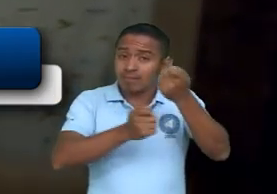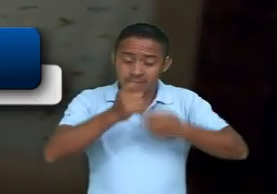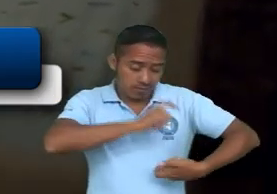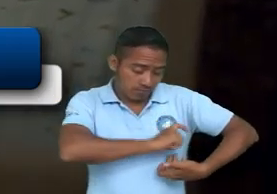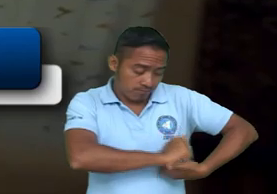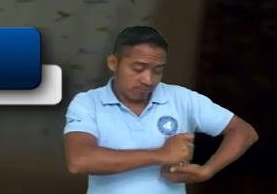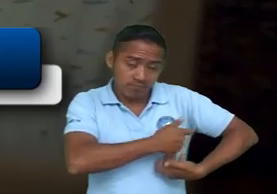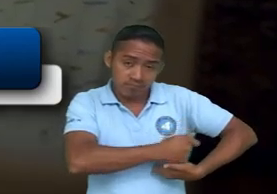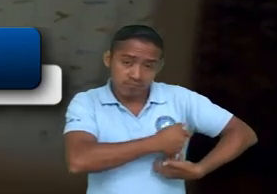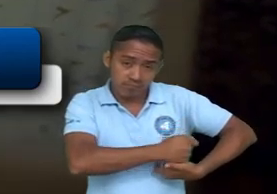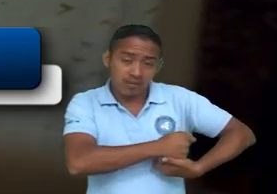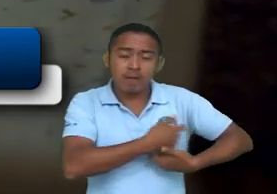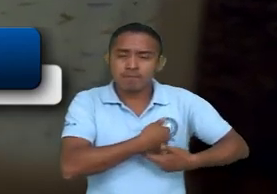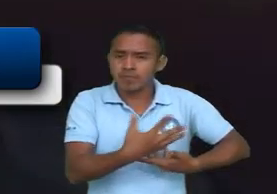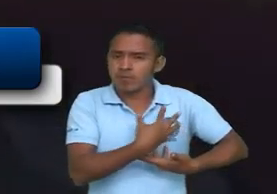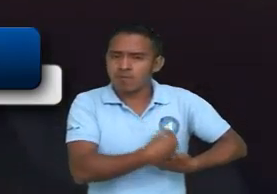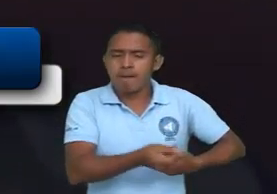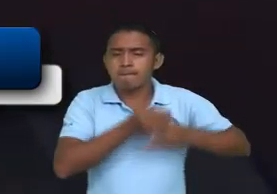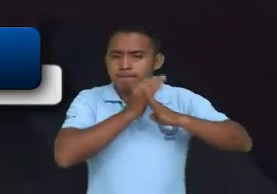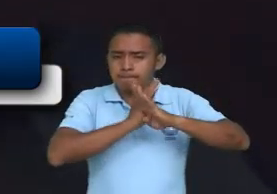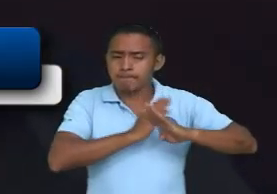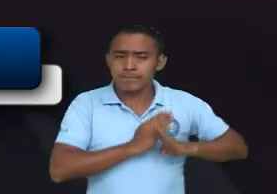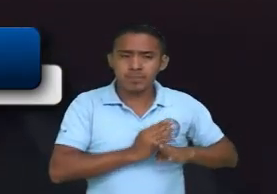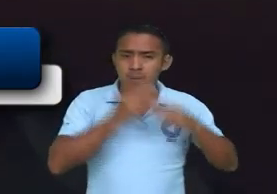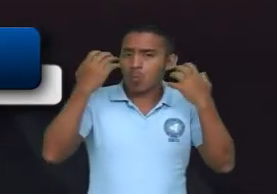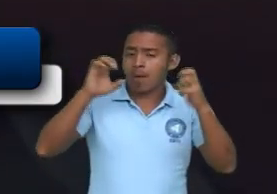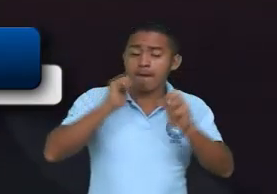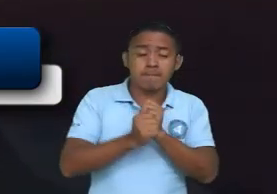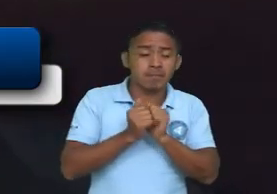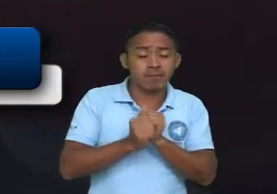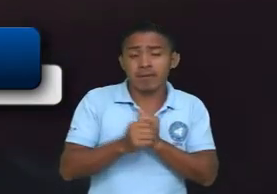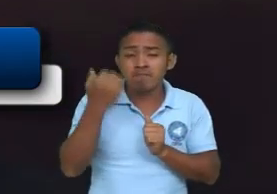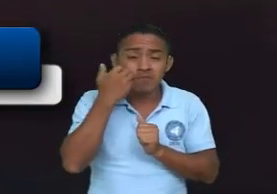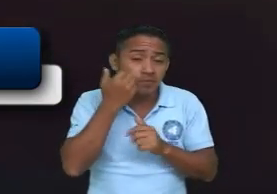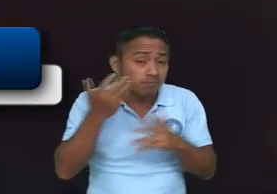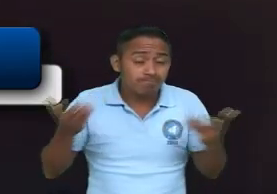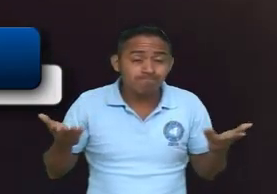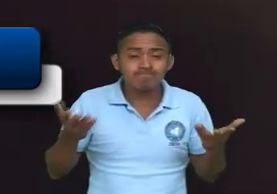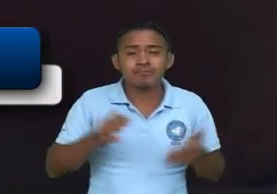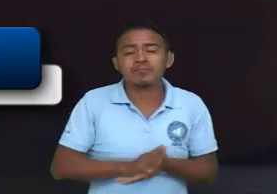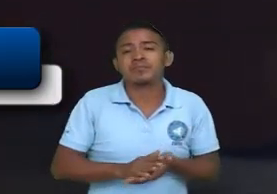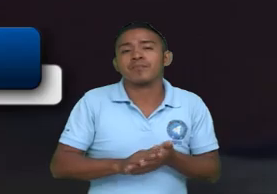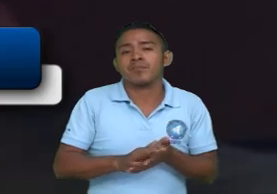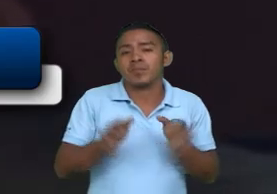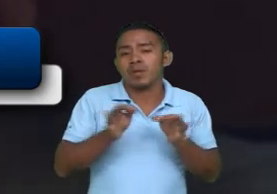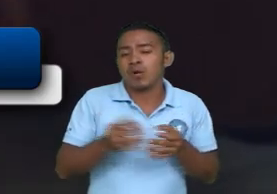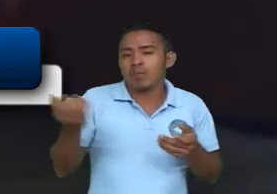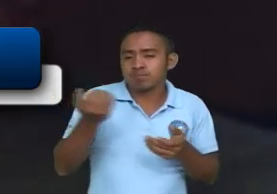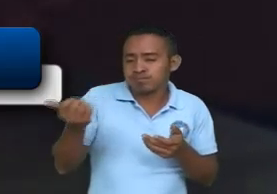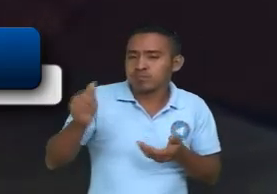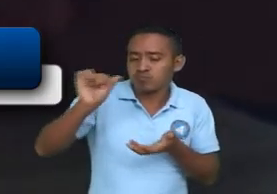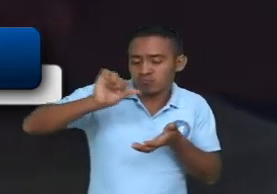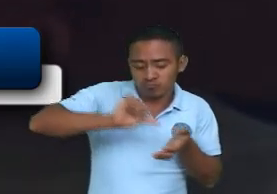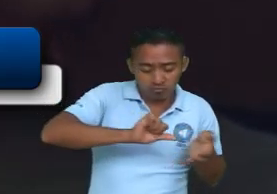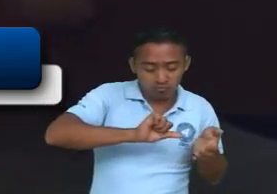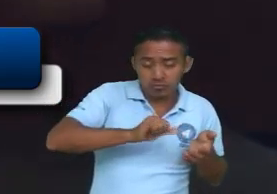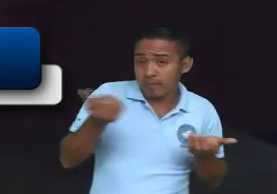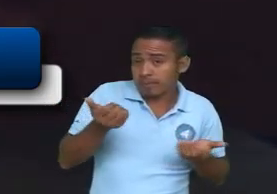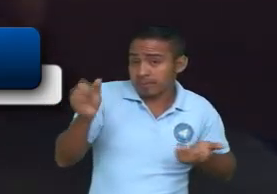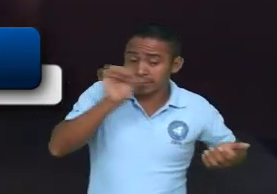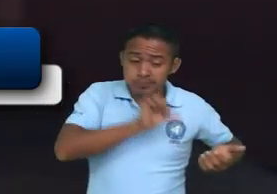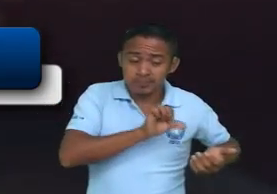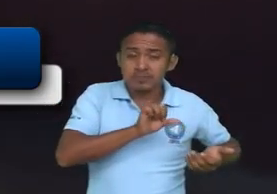los niños. La otra parte es la parte inmunológica. Los niños que son alimentados con lactancia materna son niños más sanos, son niños inmunológicamente